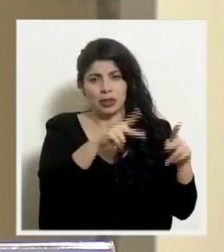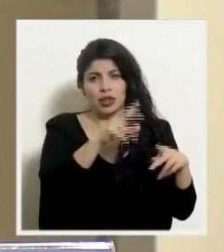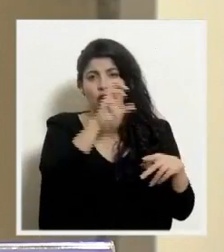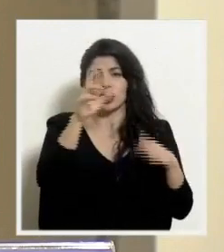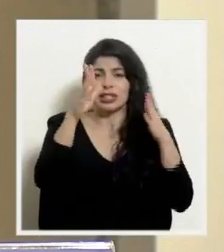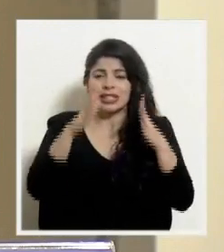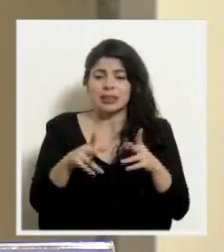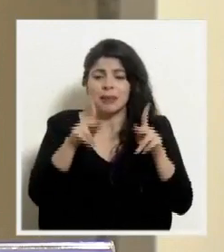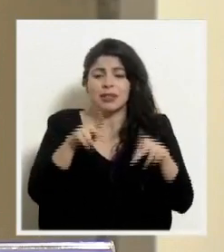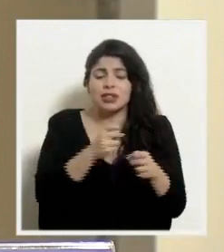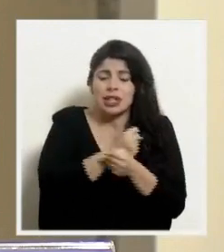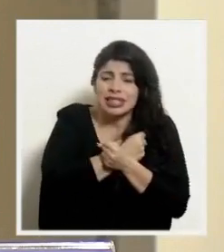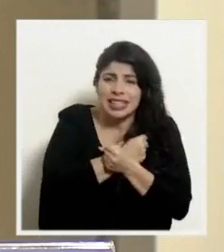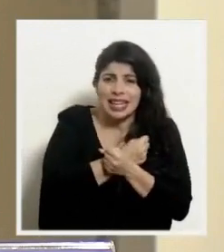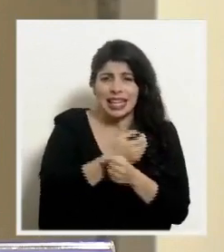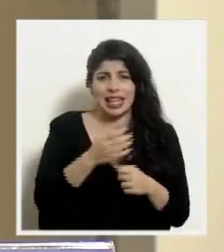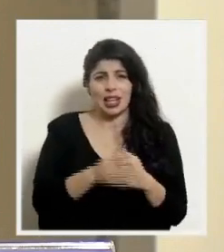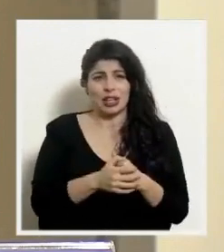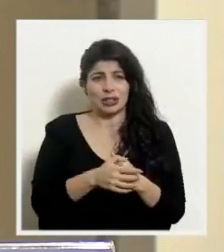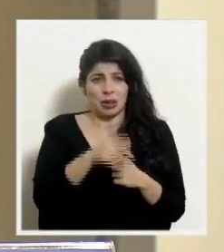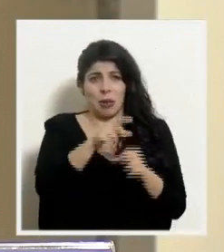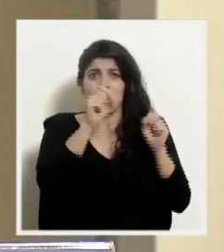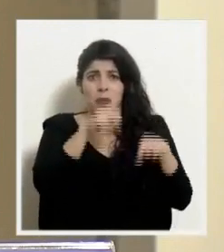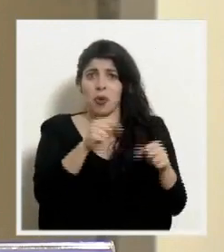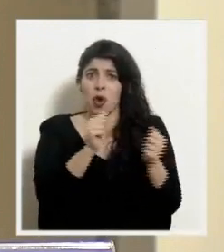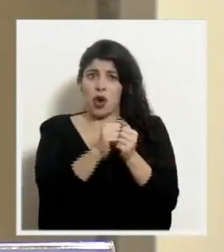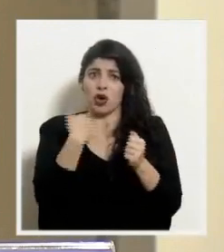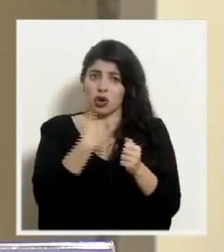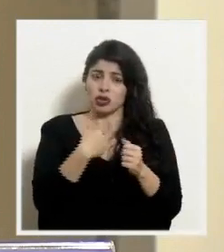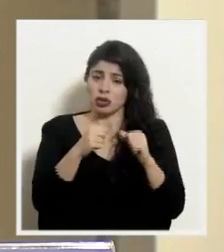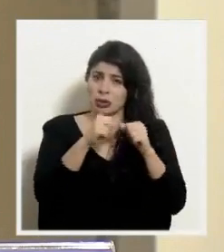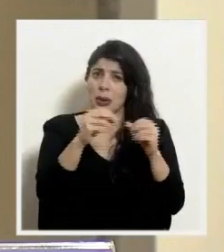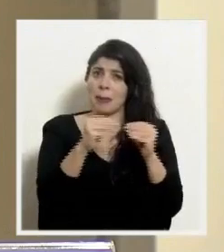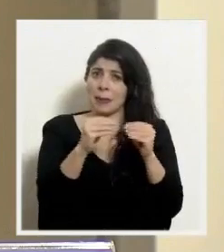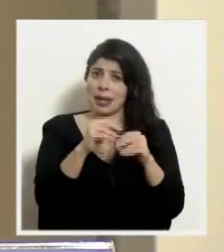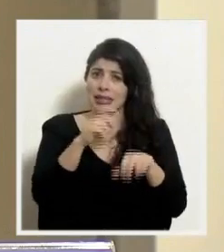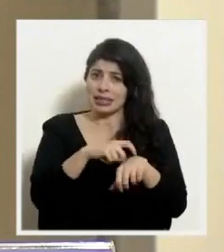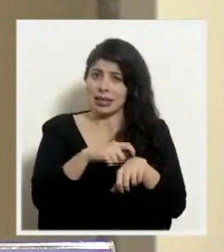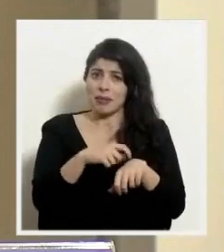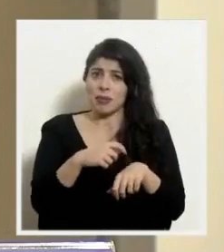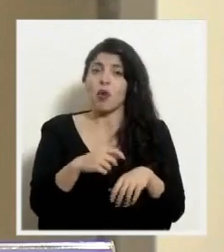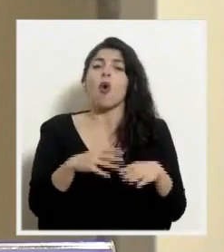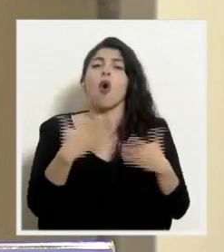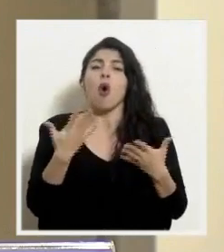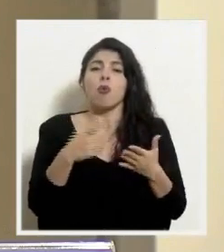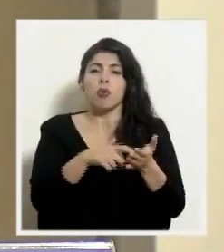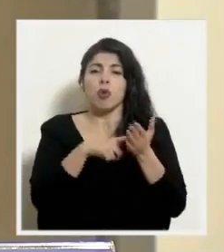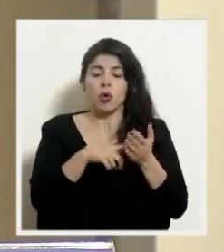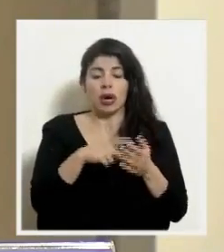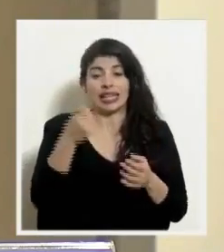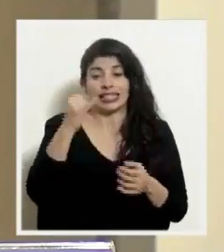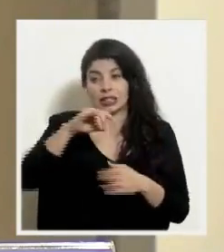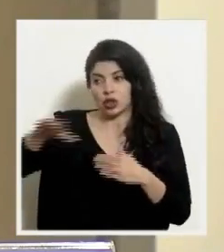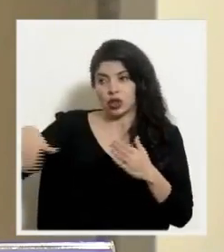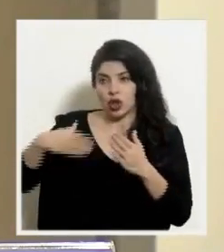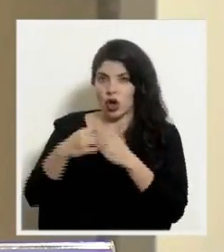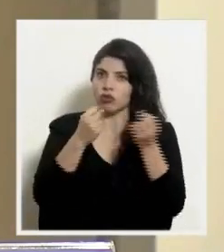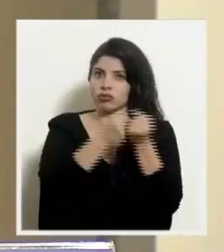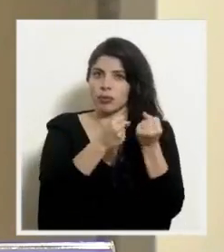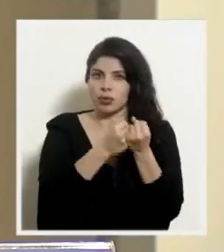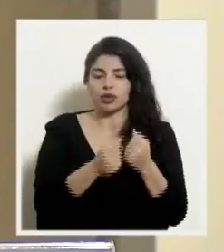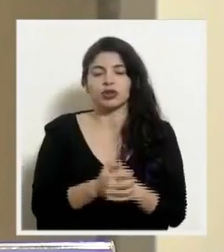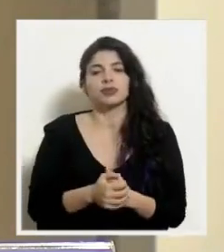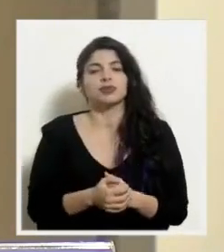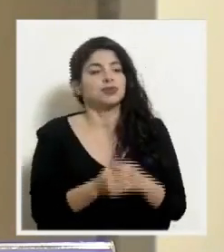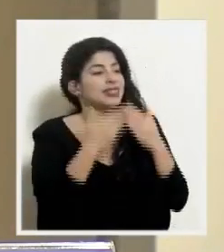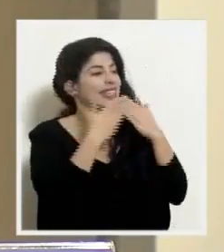costarricenses, que podrían estar con nosotros mucho más si todos y todas ponemos un granito de arena. Muchísimas